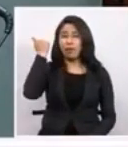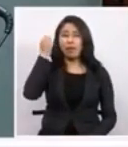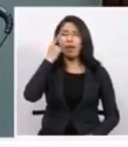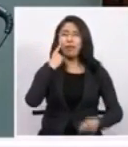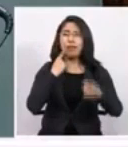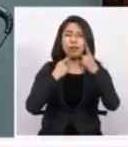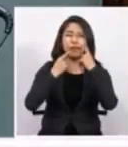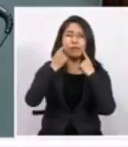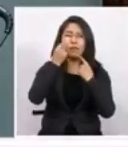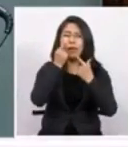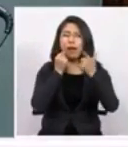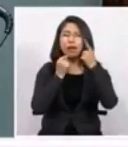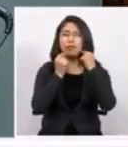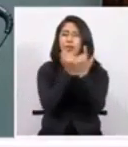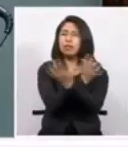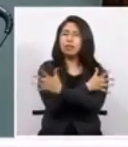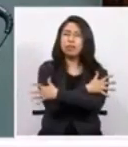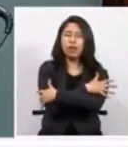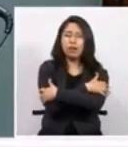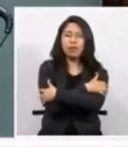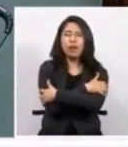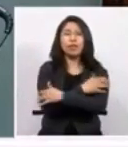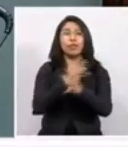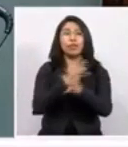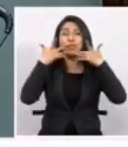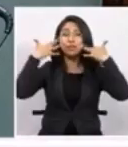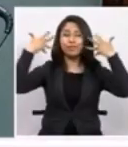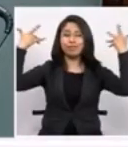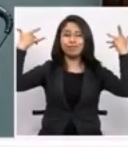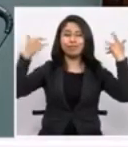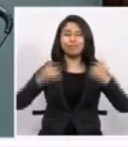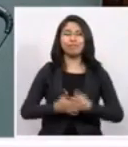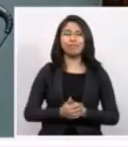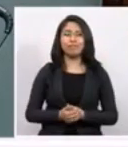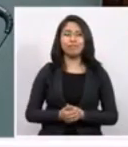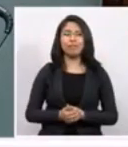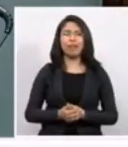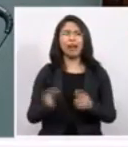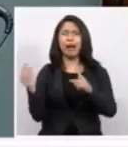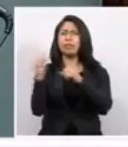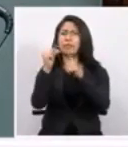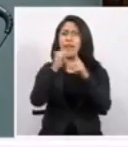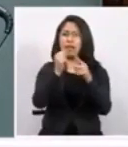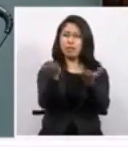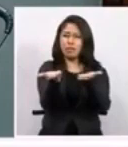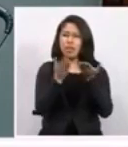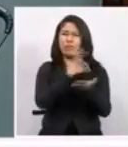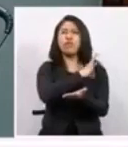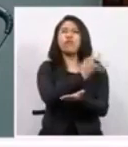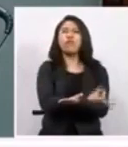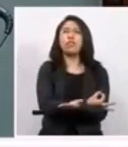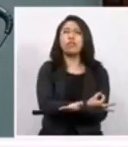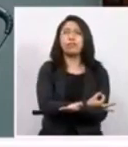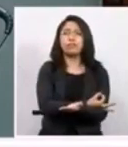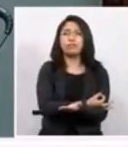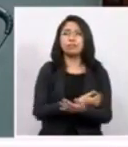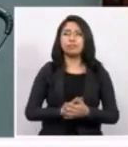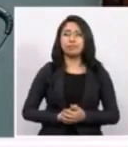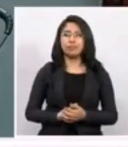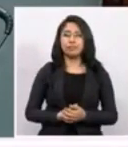lágrimas, los abrazos, las sonrisas, las palabras de fuerza que me dieron en todo